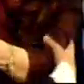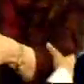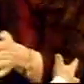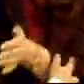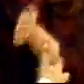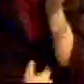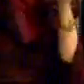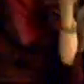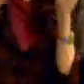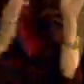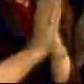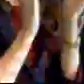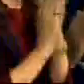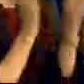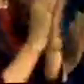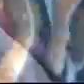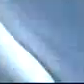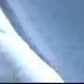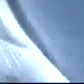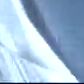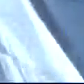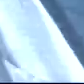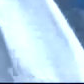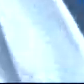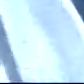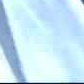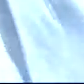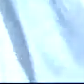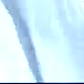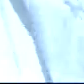Conforme a lo establecido por el artículo 75 de la ley